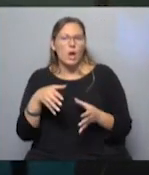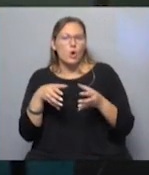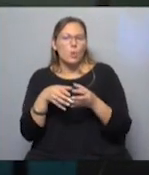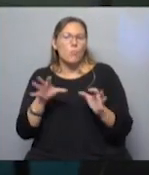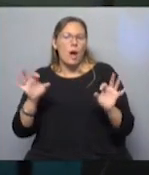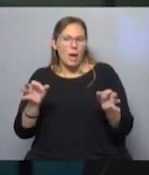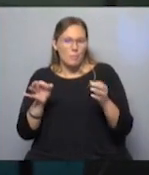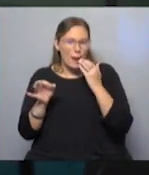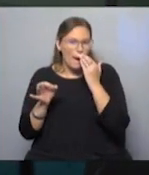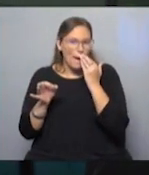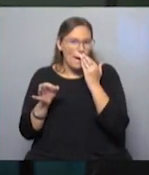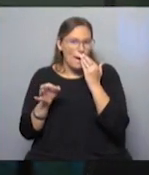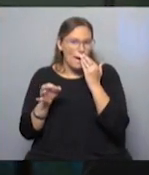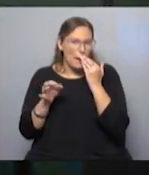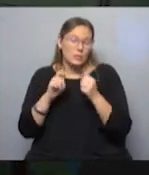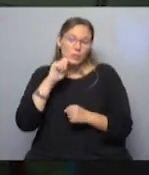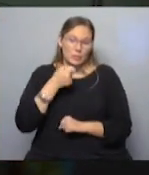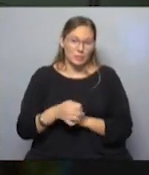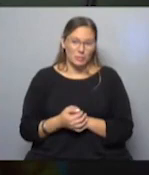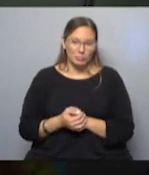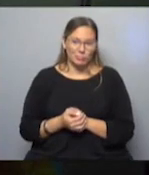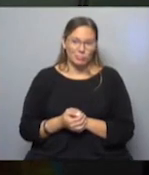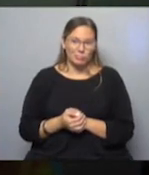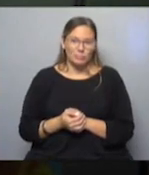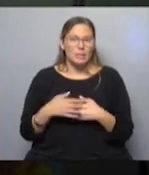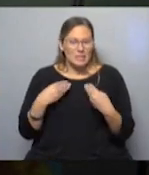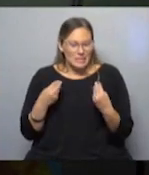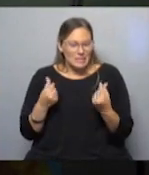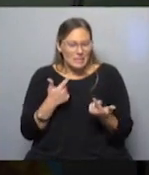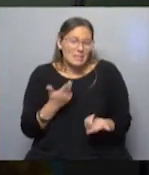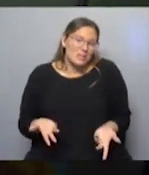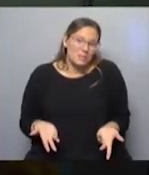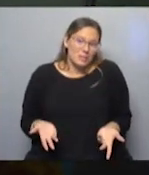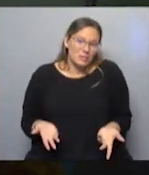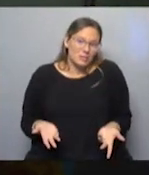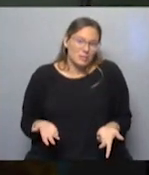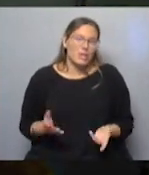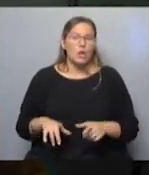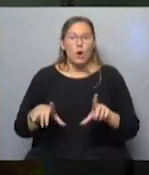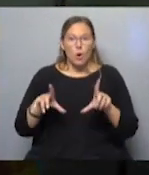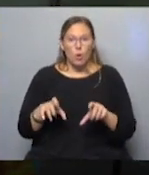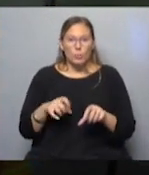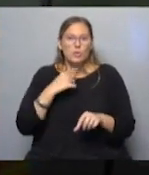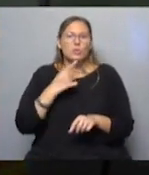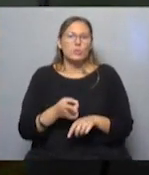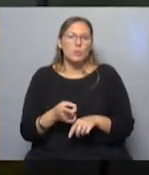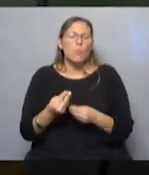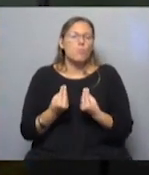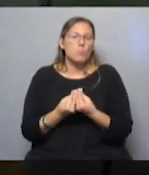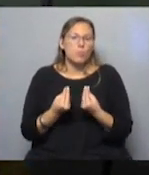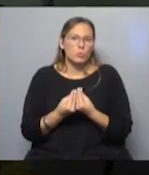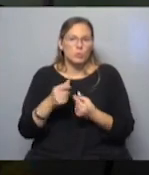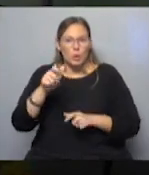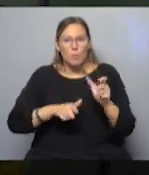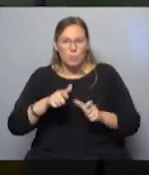vernos este eso es bárbaro porque sentís que sirve además y por supuesto lo que sirvió muchísimo fue